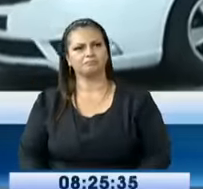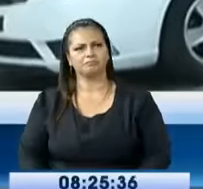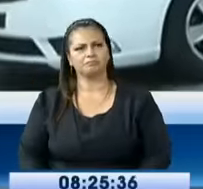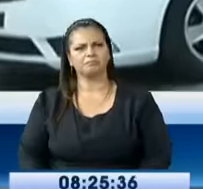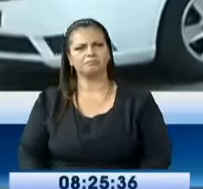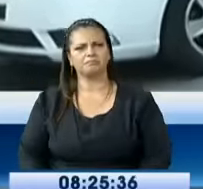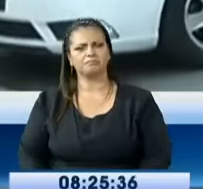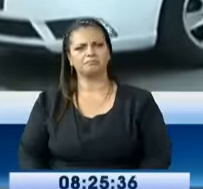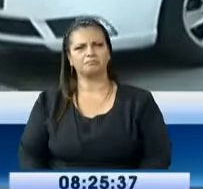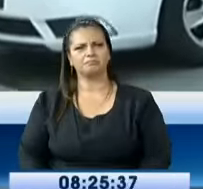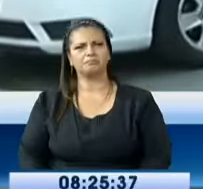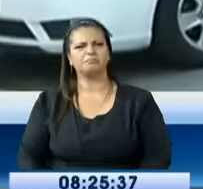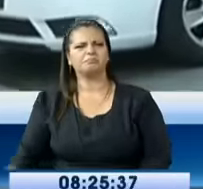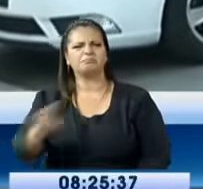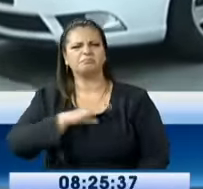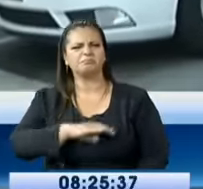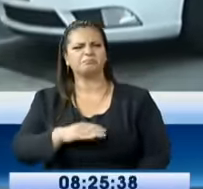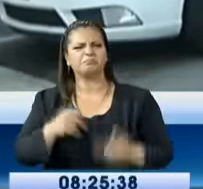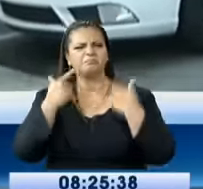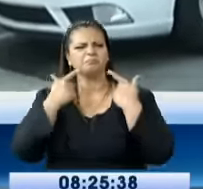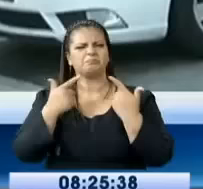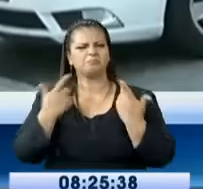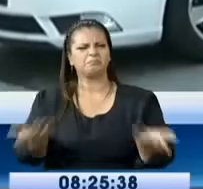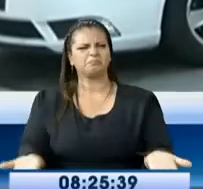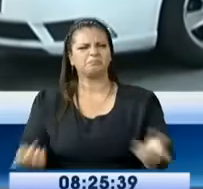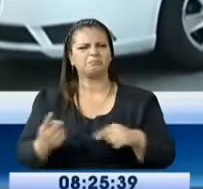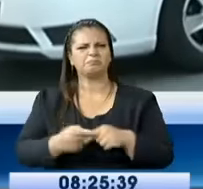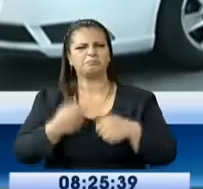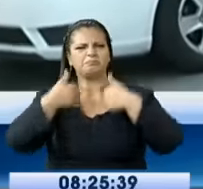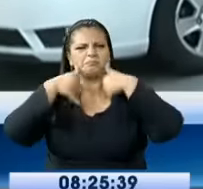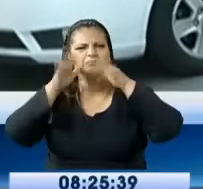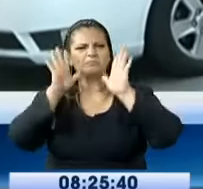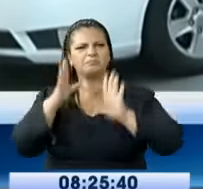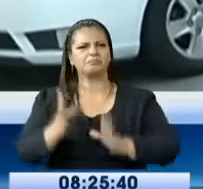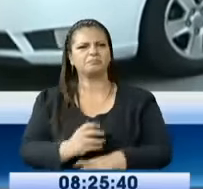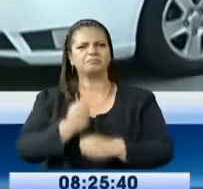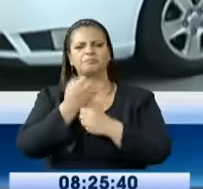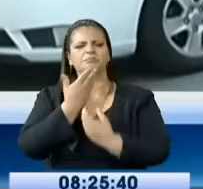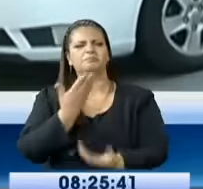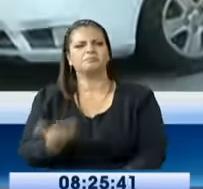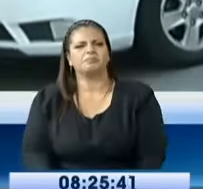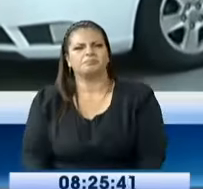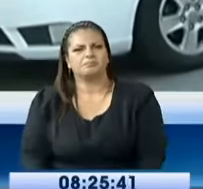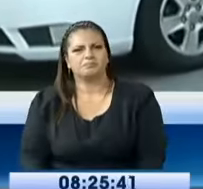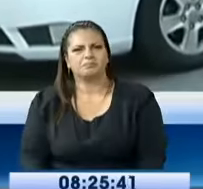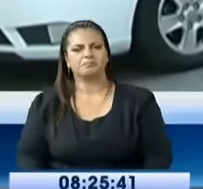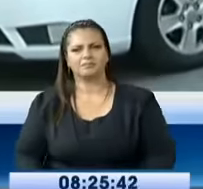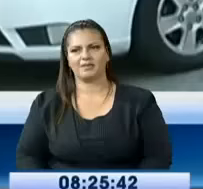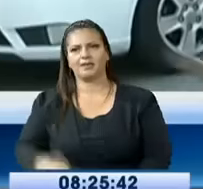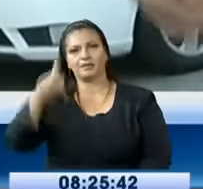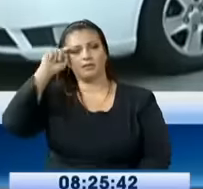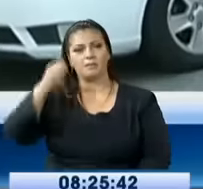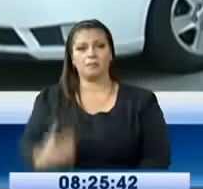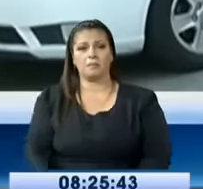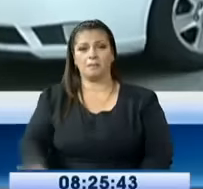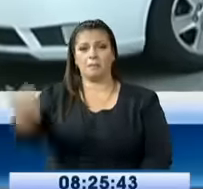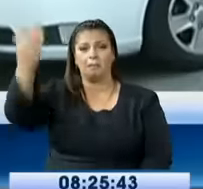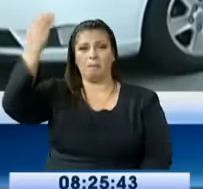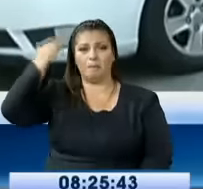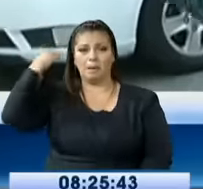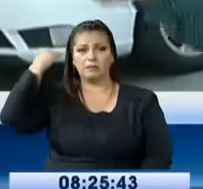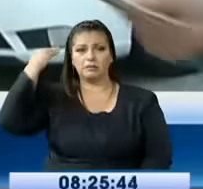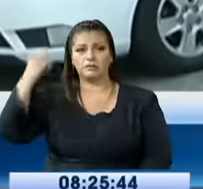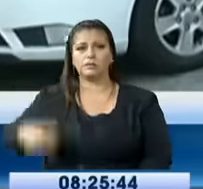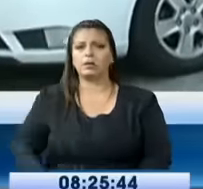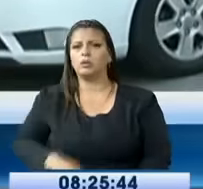este tipo de resguardo policial denominado, bueno, en este año, Diciembre Seguro? Puesto que en años atrás, los compatriotas que